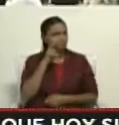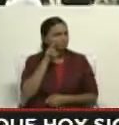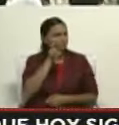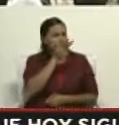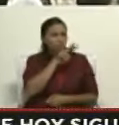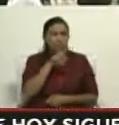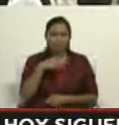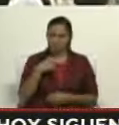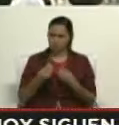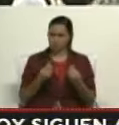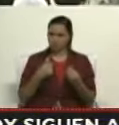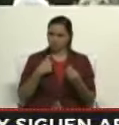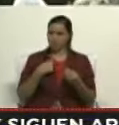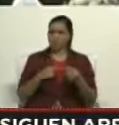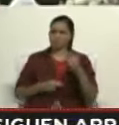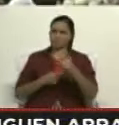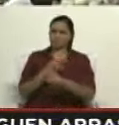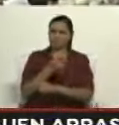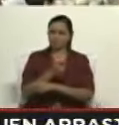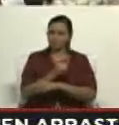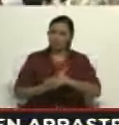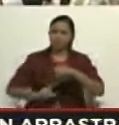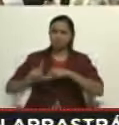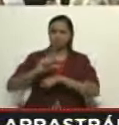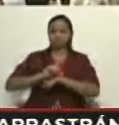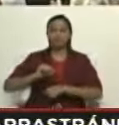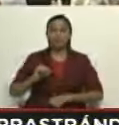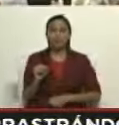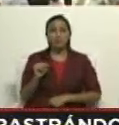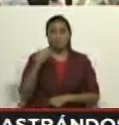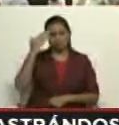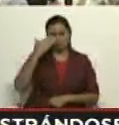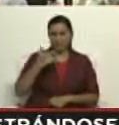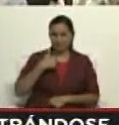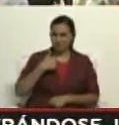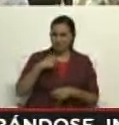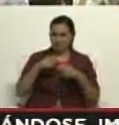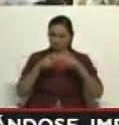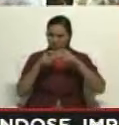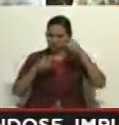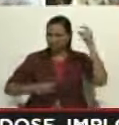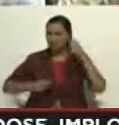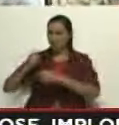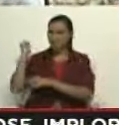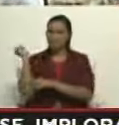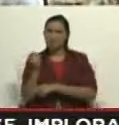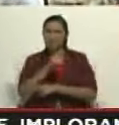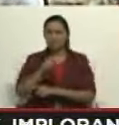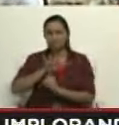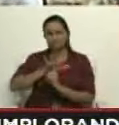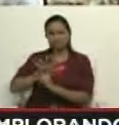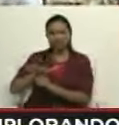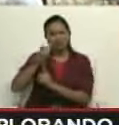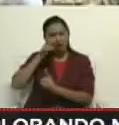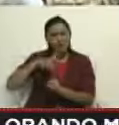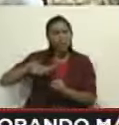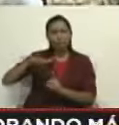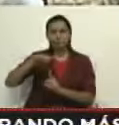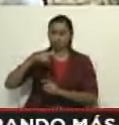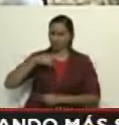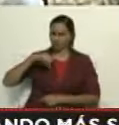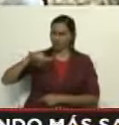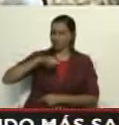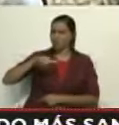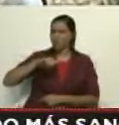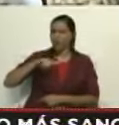me gradué de licenciado oficial de policía para caerle a palo al mismo pueblo con el cual convivo, para caerle palo a mi